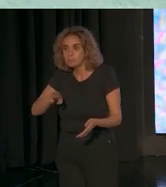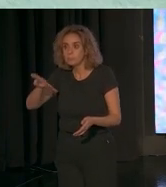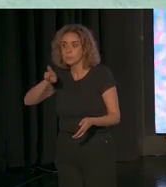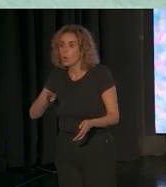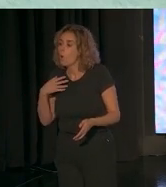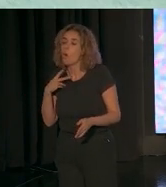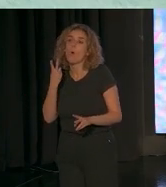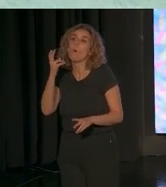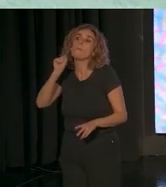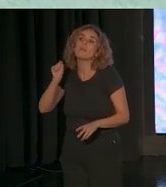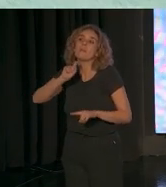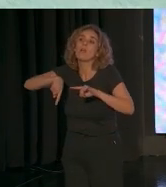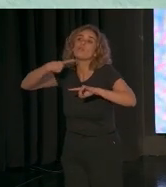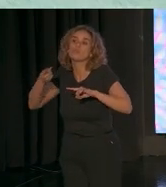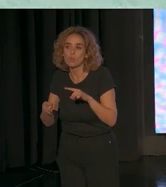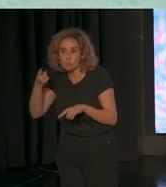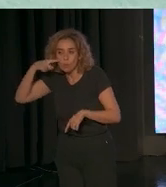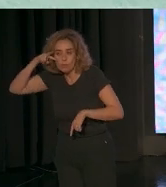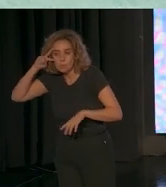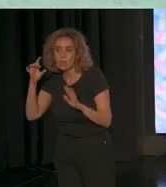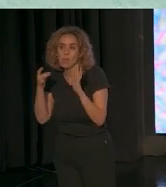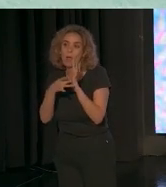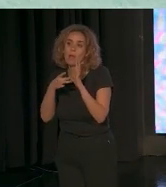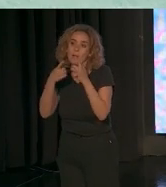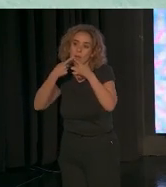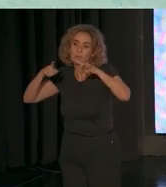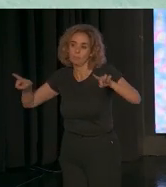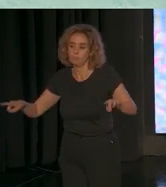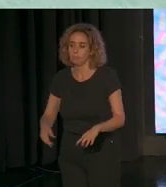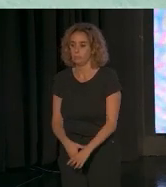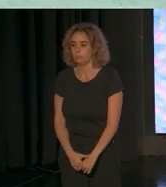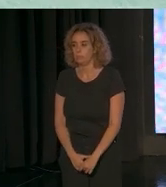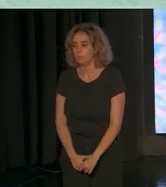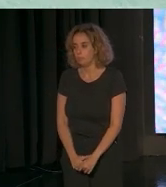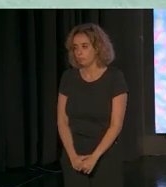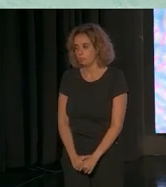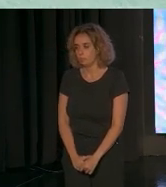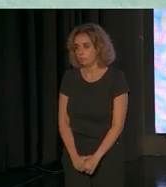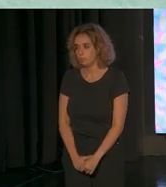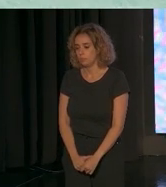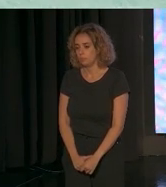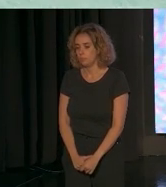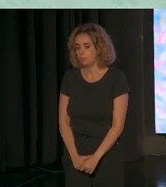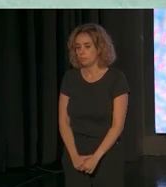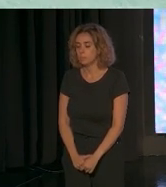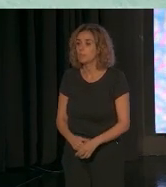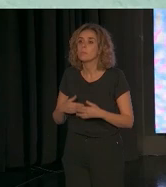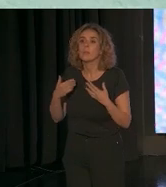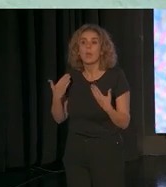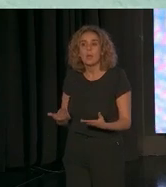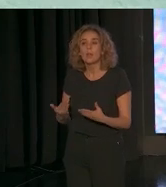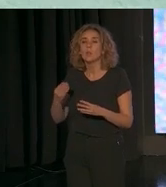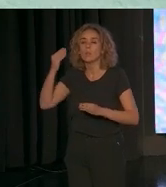hacerlo 20 años con el mismo nivel de calidad, grado pésimo o grado excelencia. Por lo tanto, es